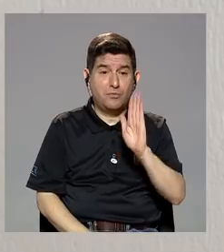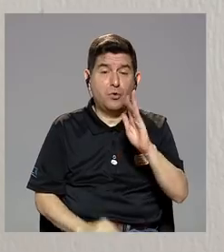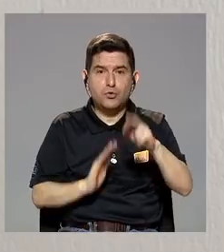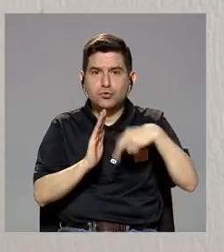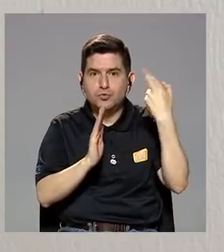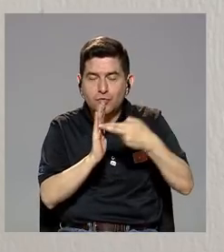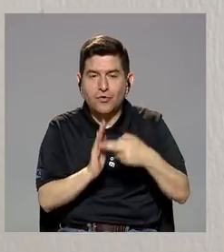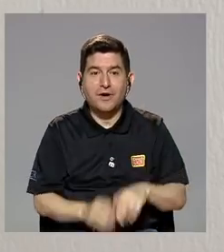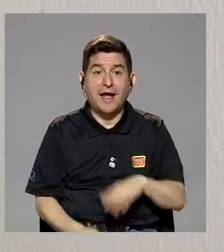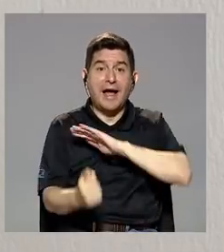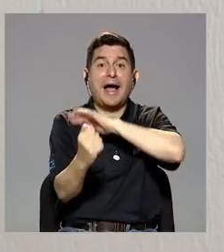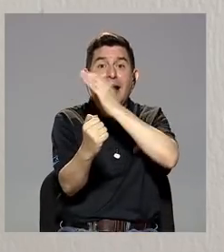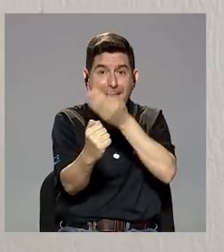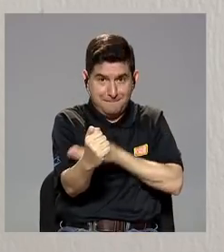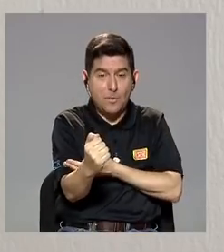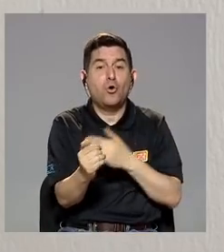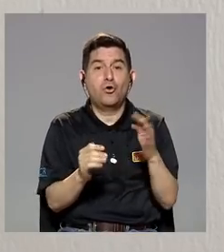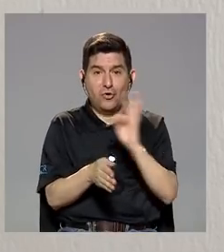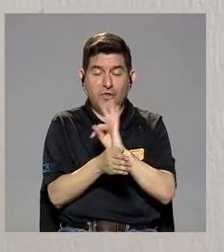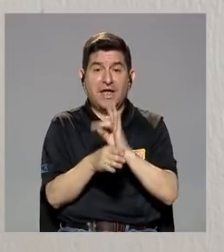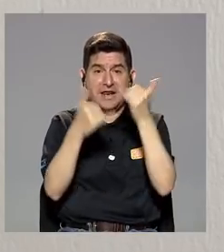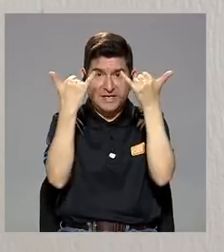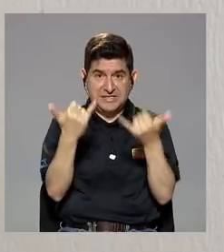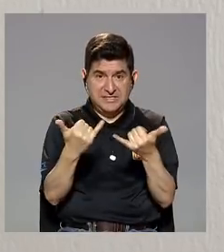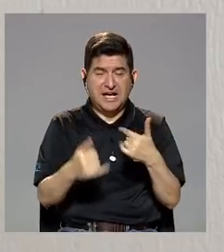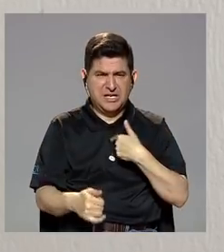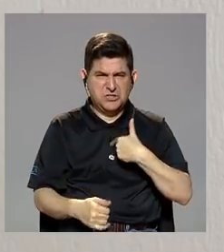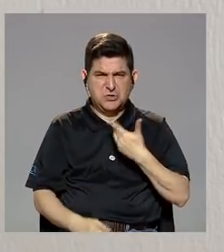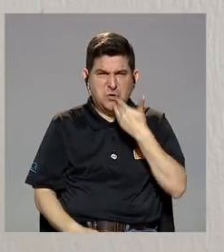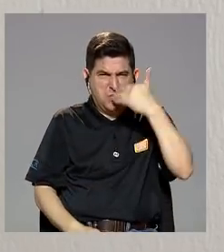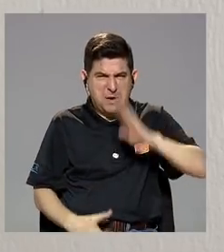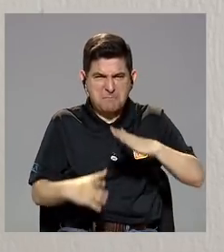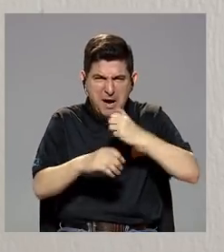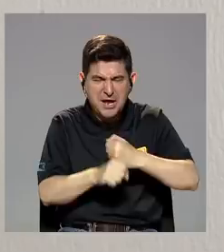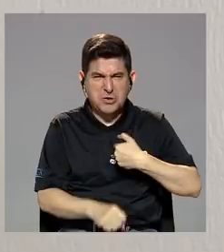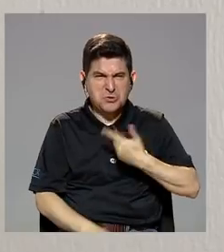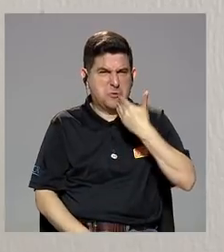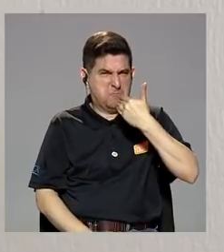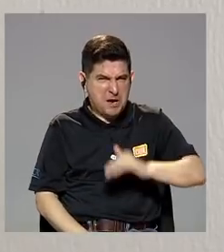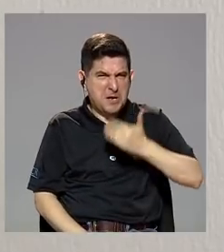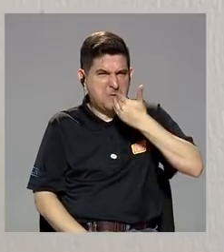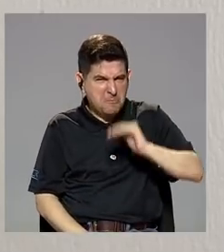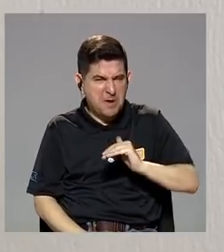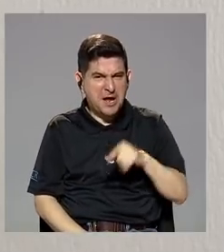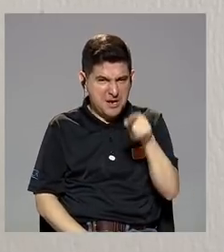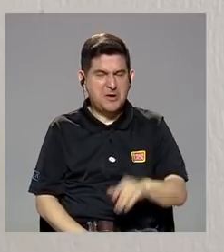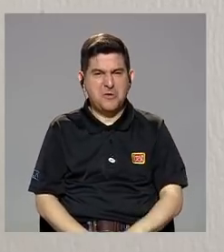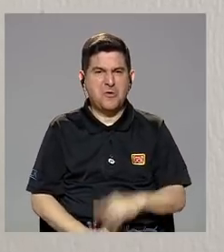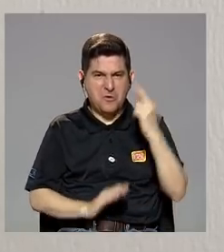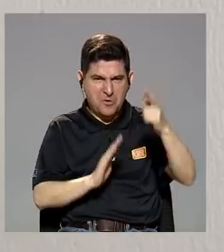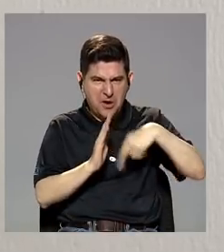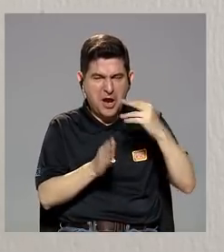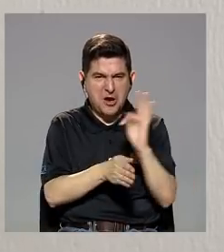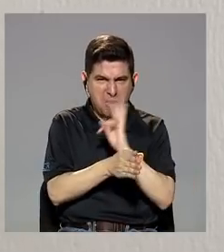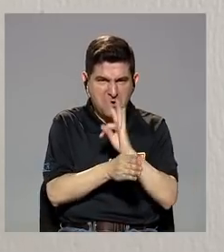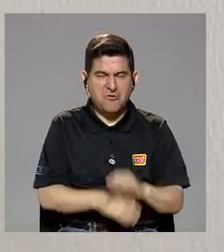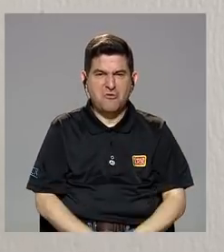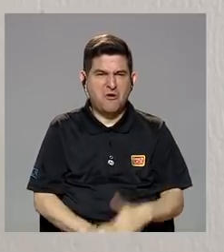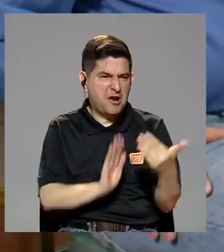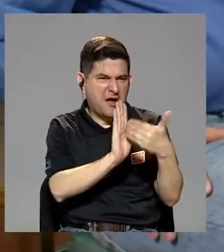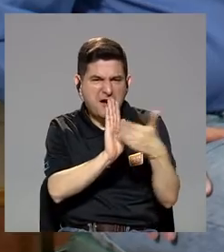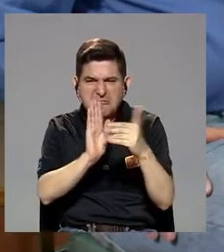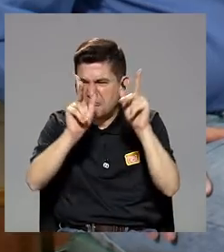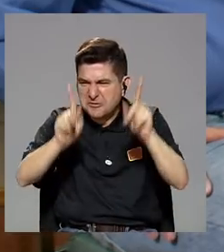ese el poder de la tele como ya soy un personaje horrendo de malo pero muy malo he sufrido el medio mundo